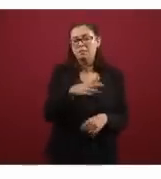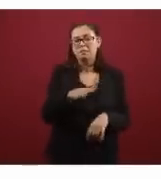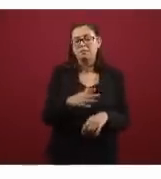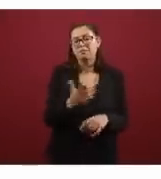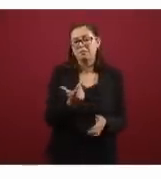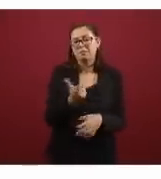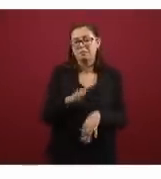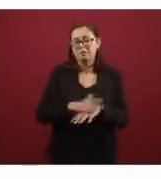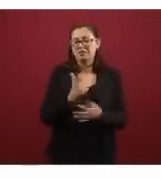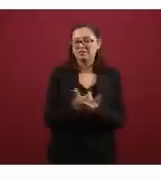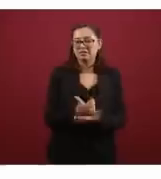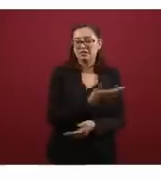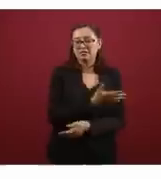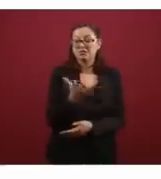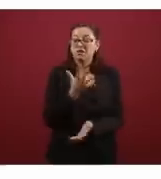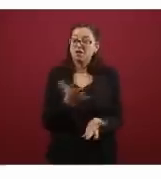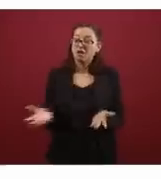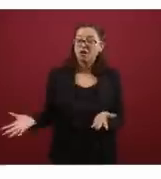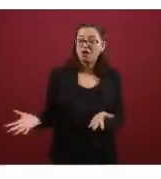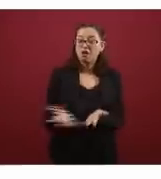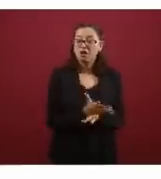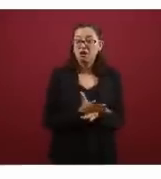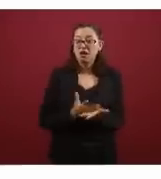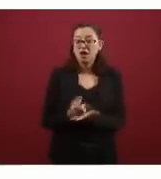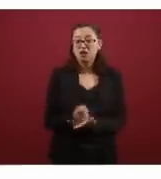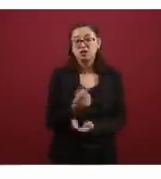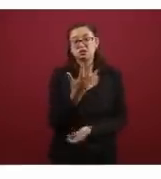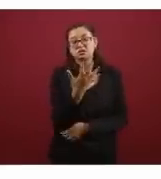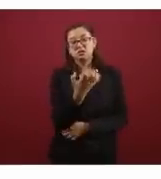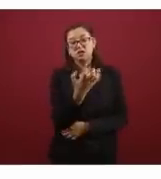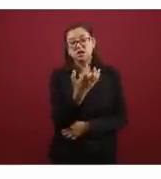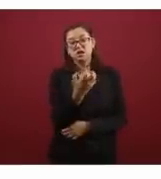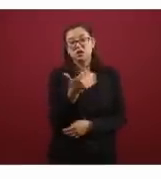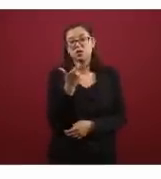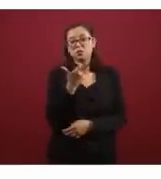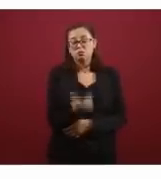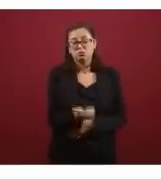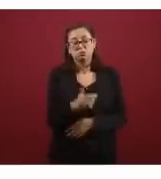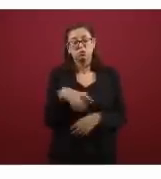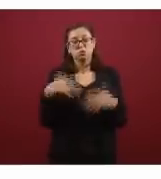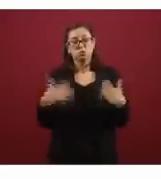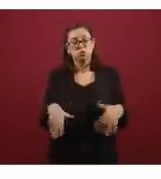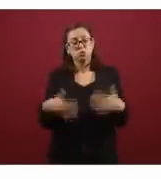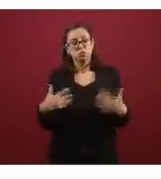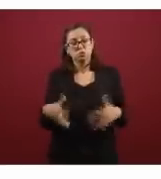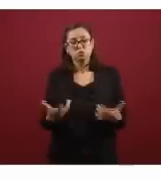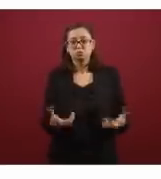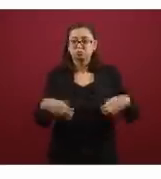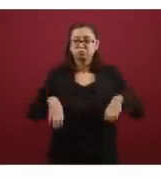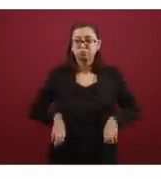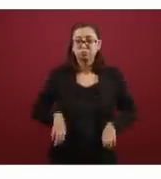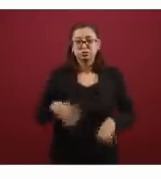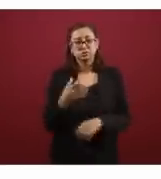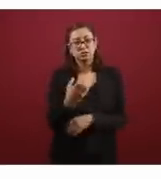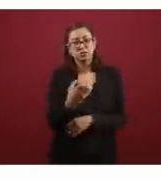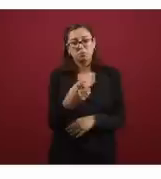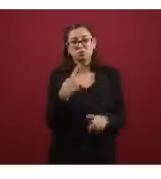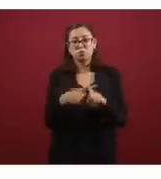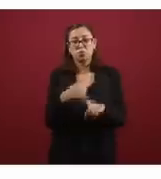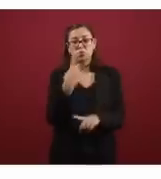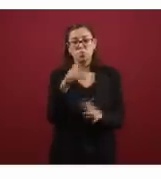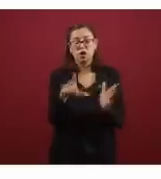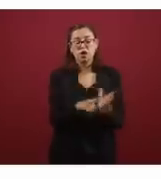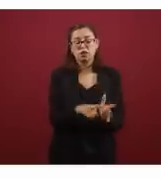mucho margen, porque su margen es de 5 pesos con 40 centavos por litro. Y el